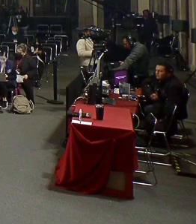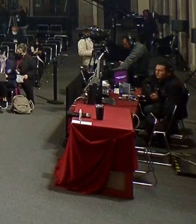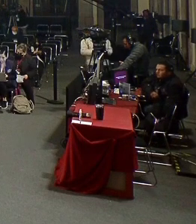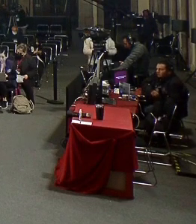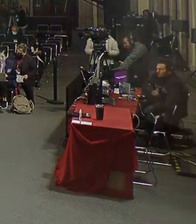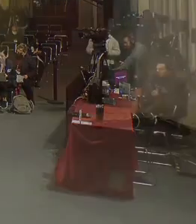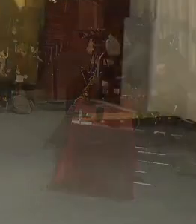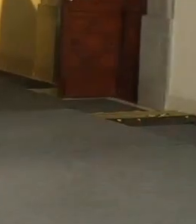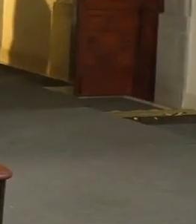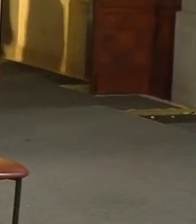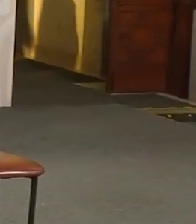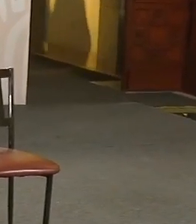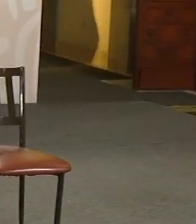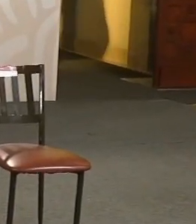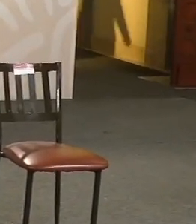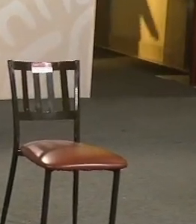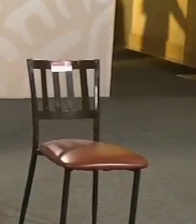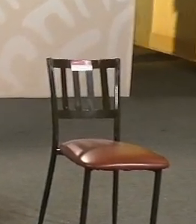Buenos días.